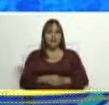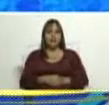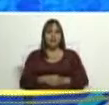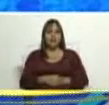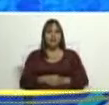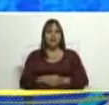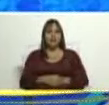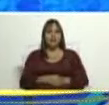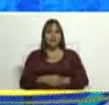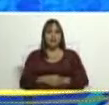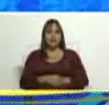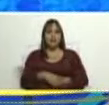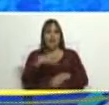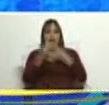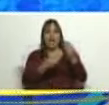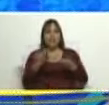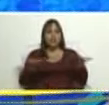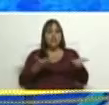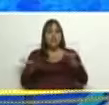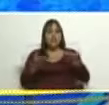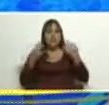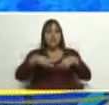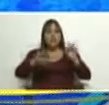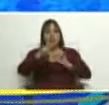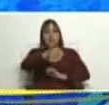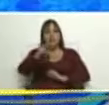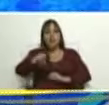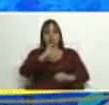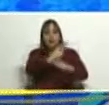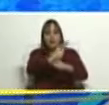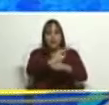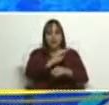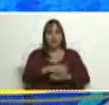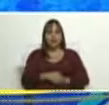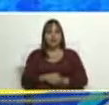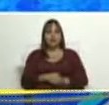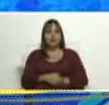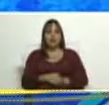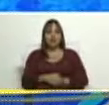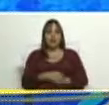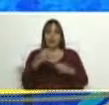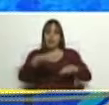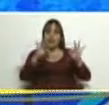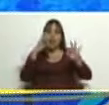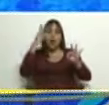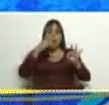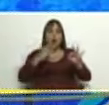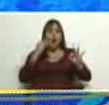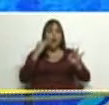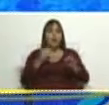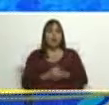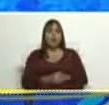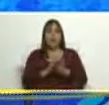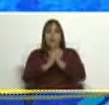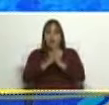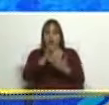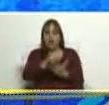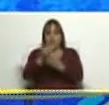Contratar un servicio especial de cuidadores, Génesis, de jóvenes, que la juventud se ponga al